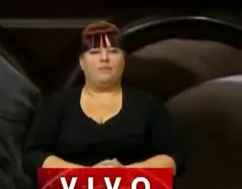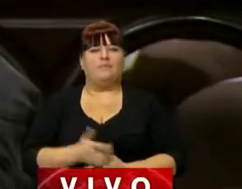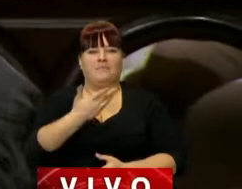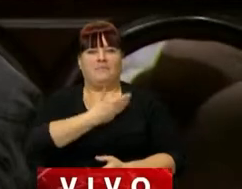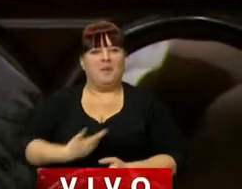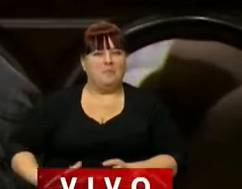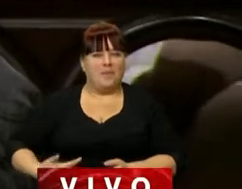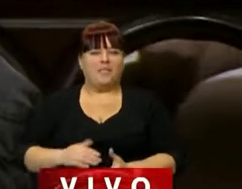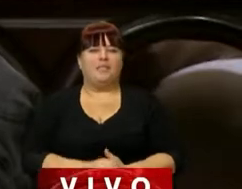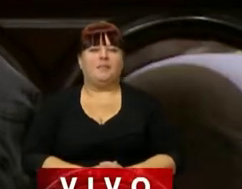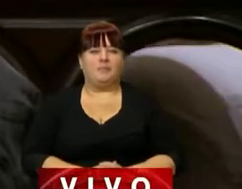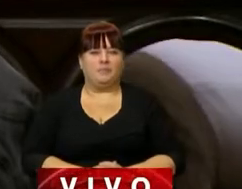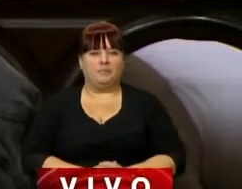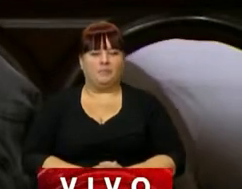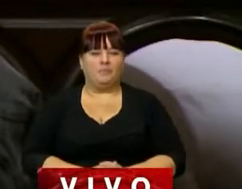Presidente,